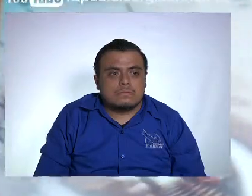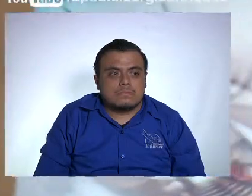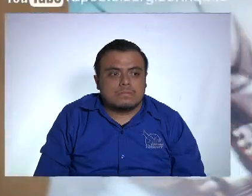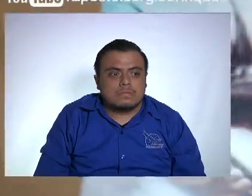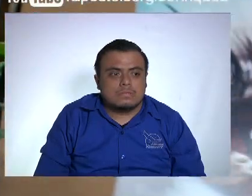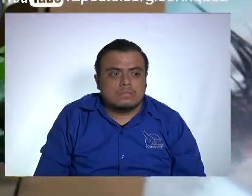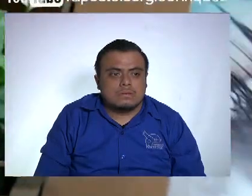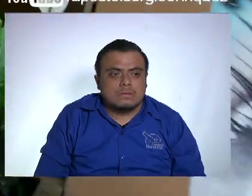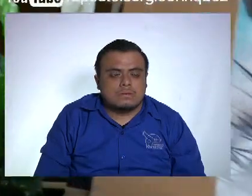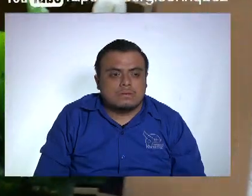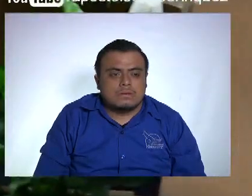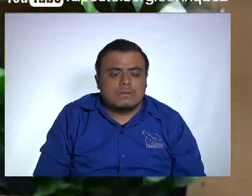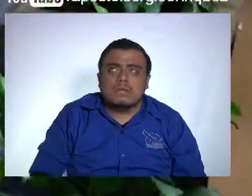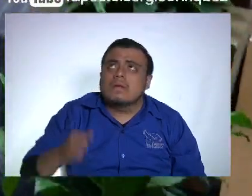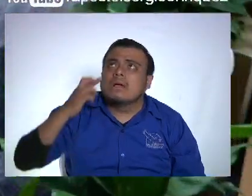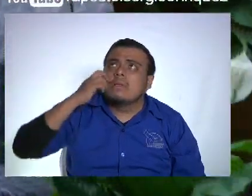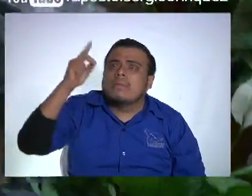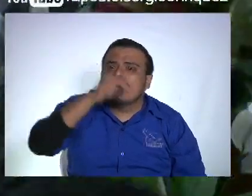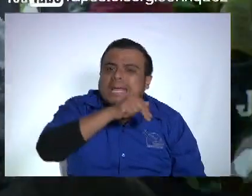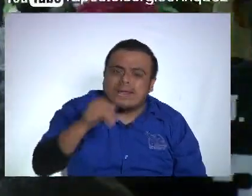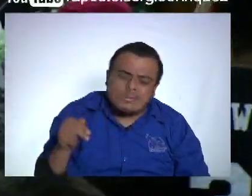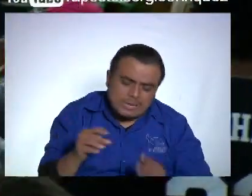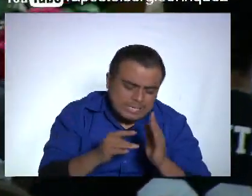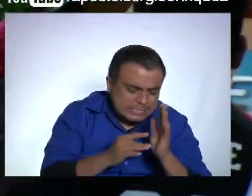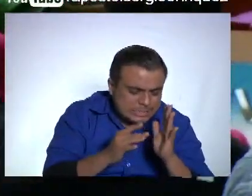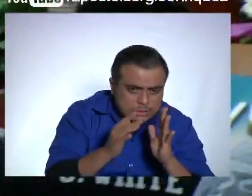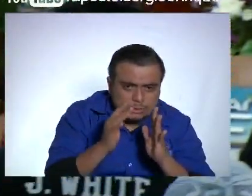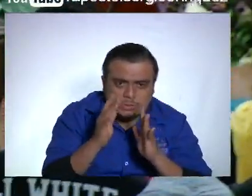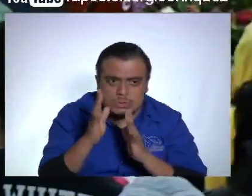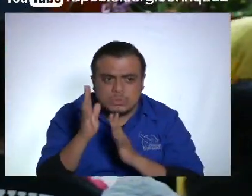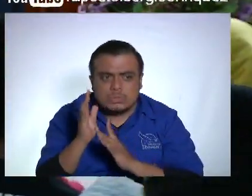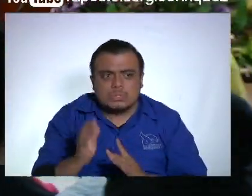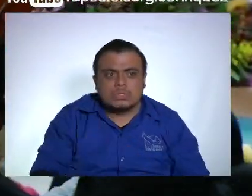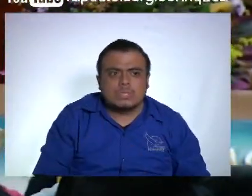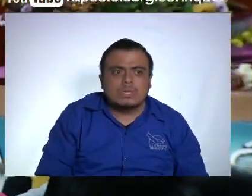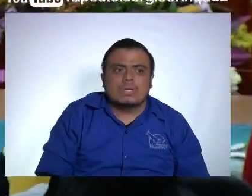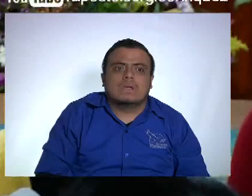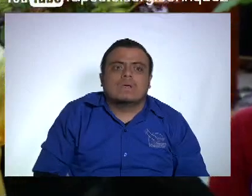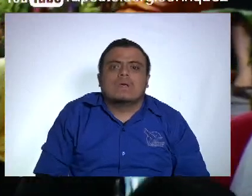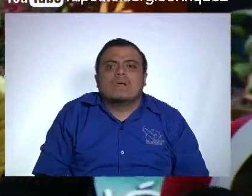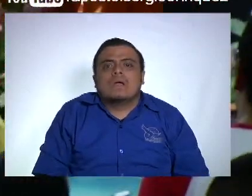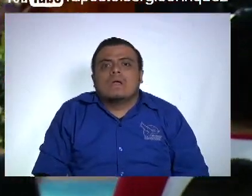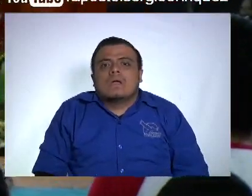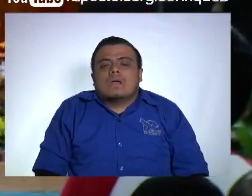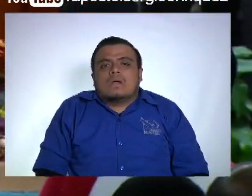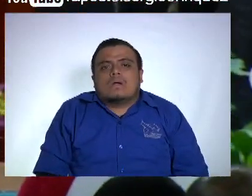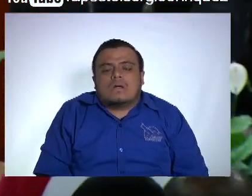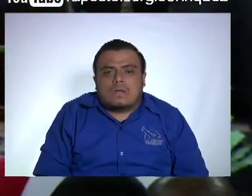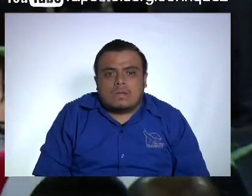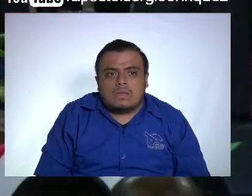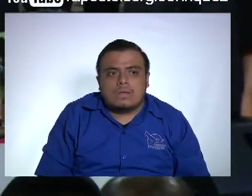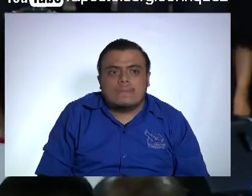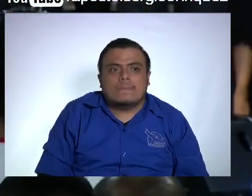en el nombre de Jesús. Oh, Rabastaira, Kendakeira.